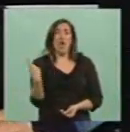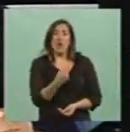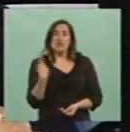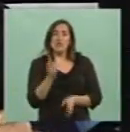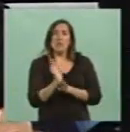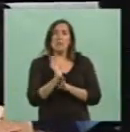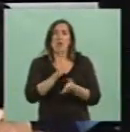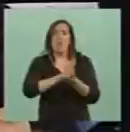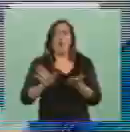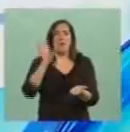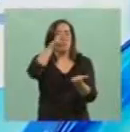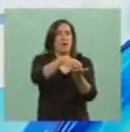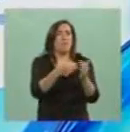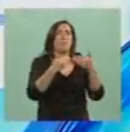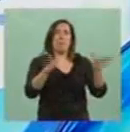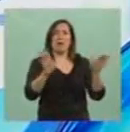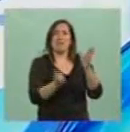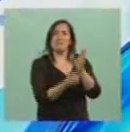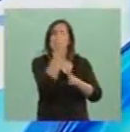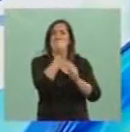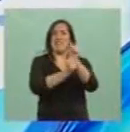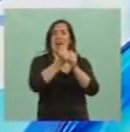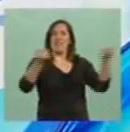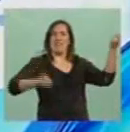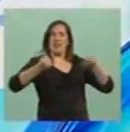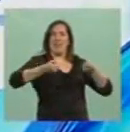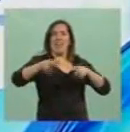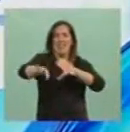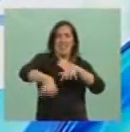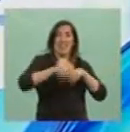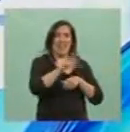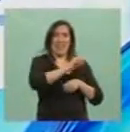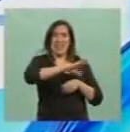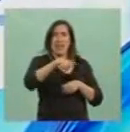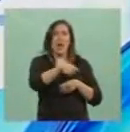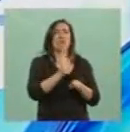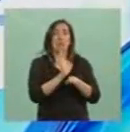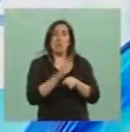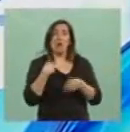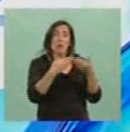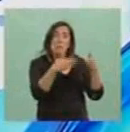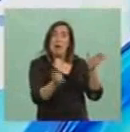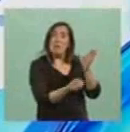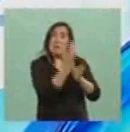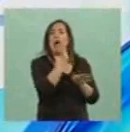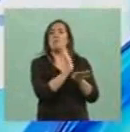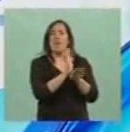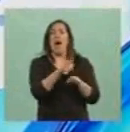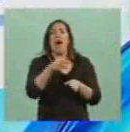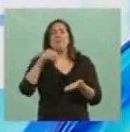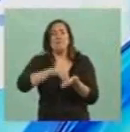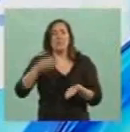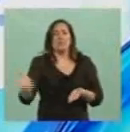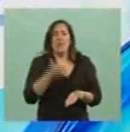la piedra fundamental a una fábrica de tractores en la Argentina, estamos apostando al futuro, estamos apostando a la